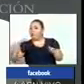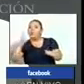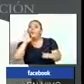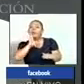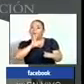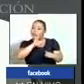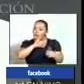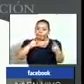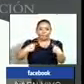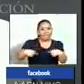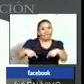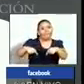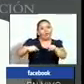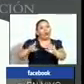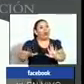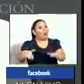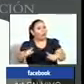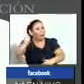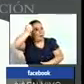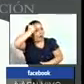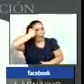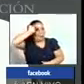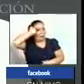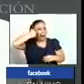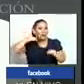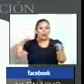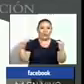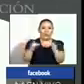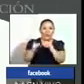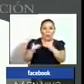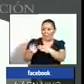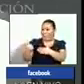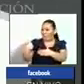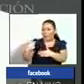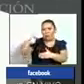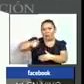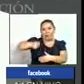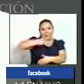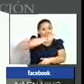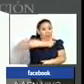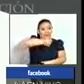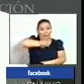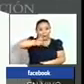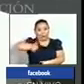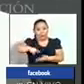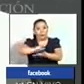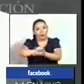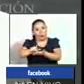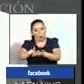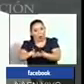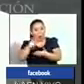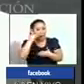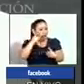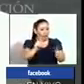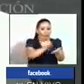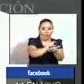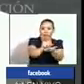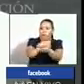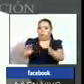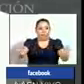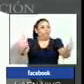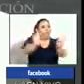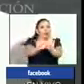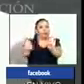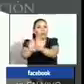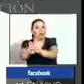continúen con sus aprendizajes como han hecho hasta el día de hoy. Los centros escolares seguirán cerrados y